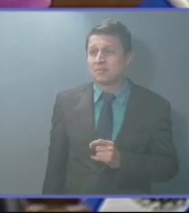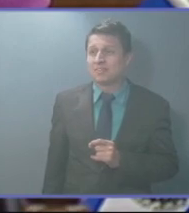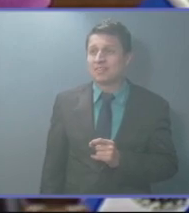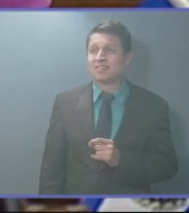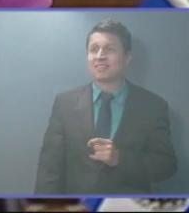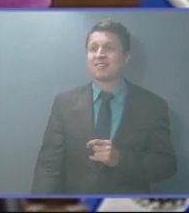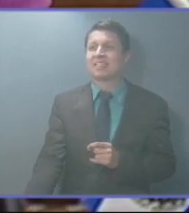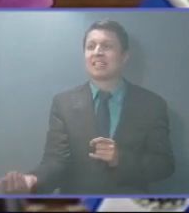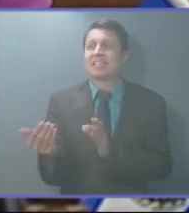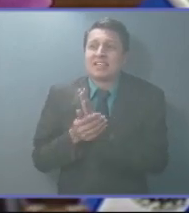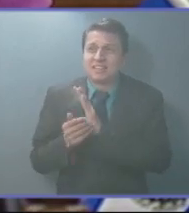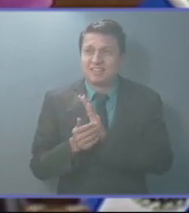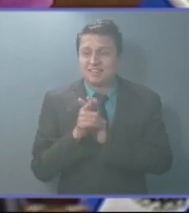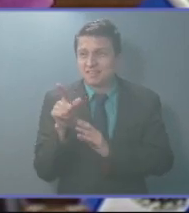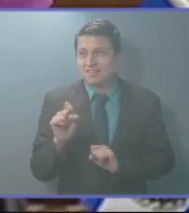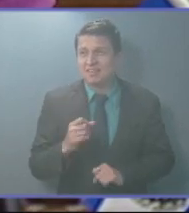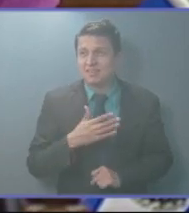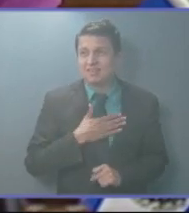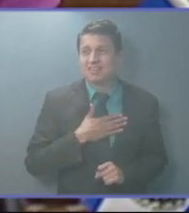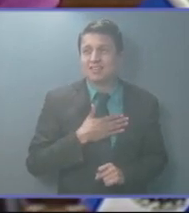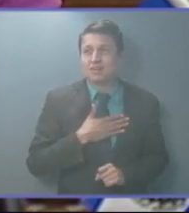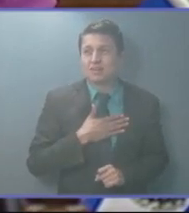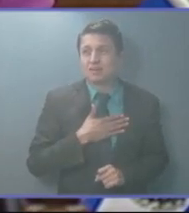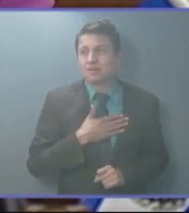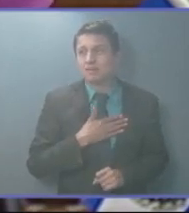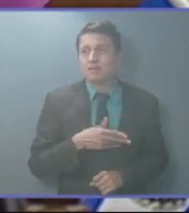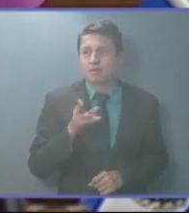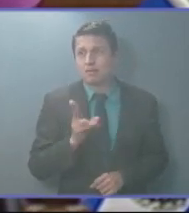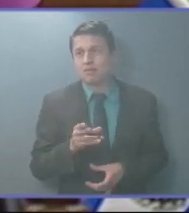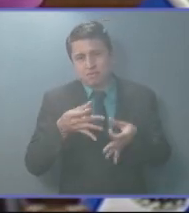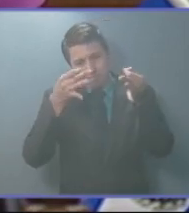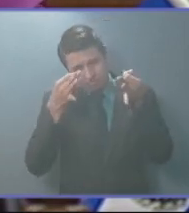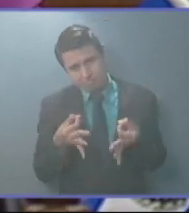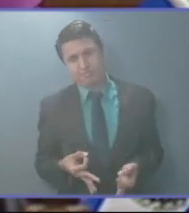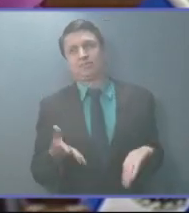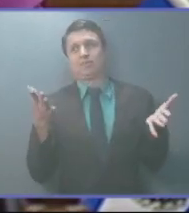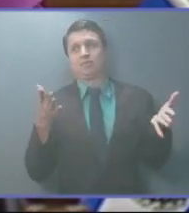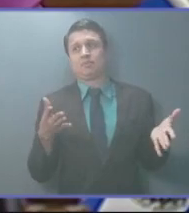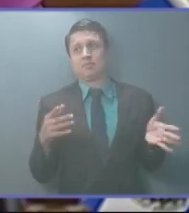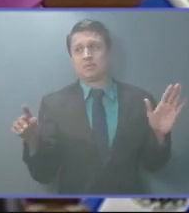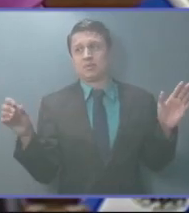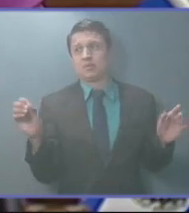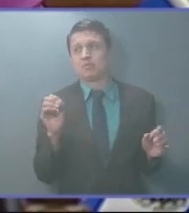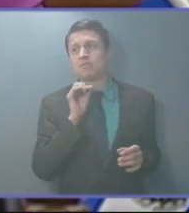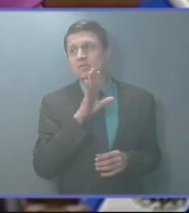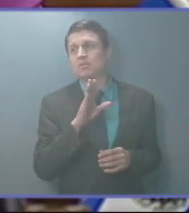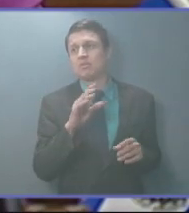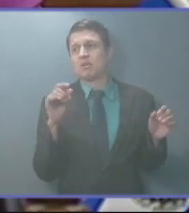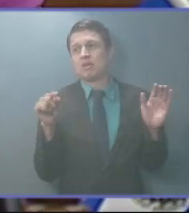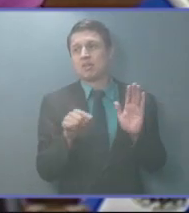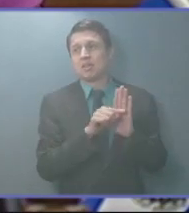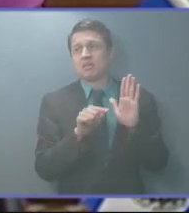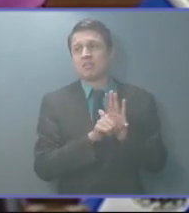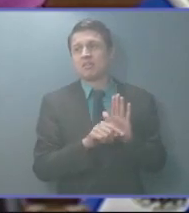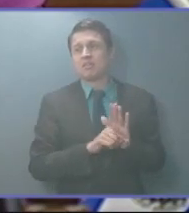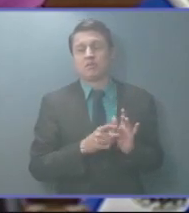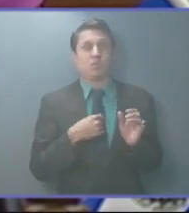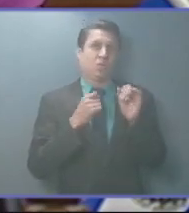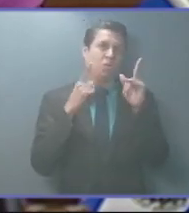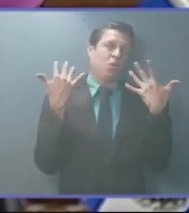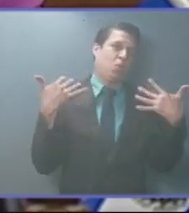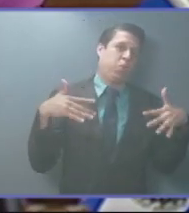y es la capacidad que tiene para mantener la misma posición negando lo innegable lo admiro